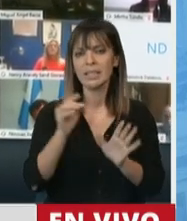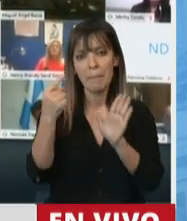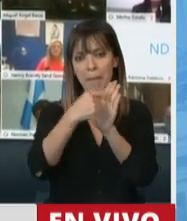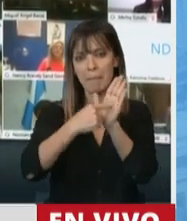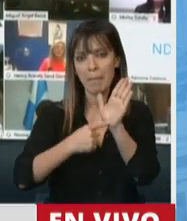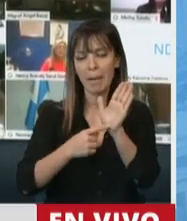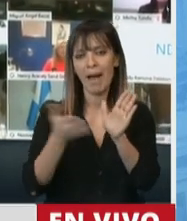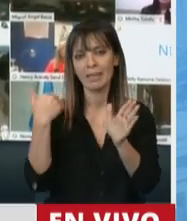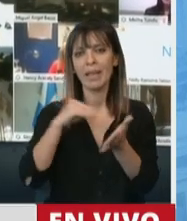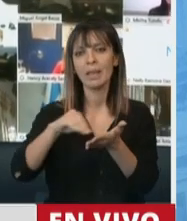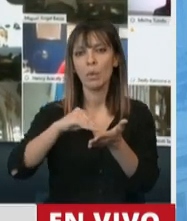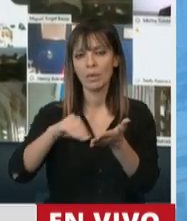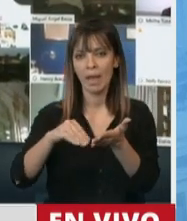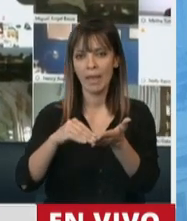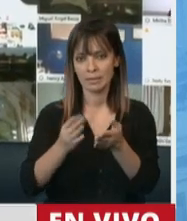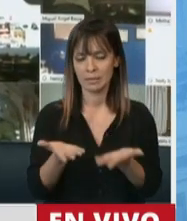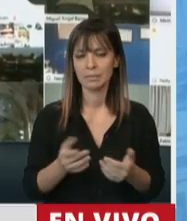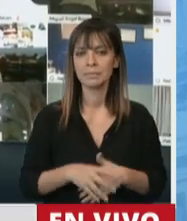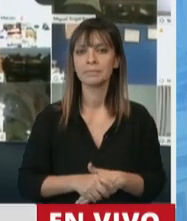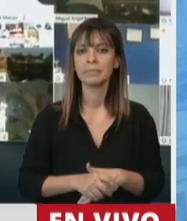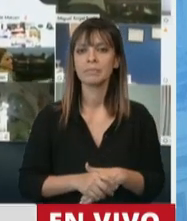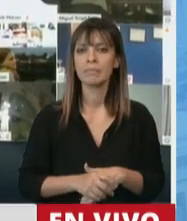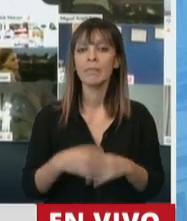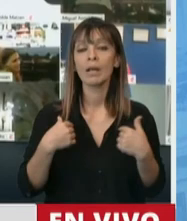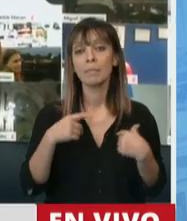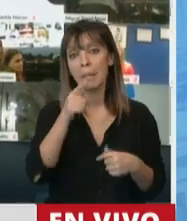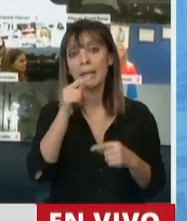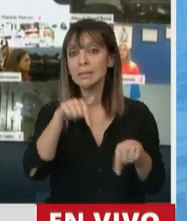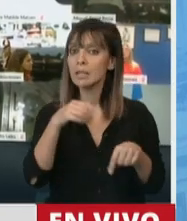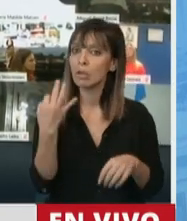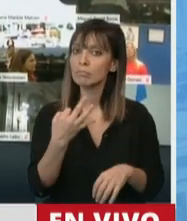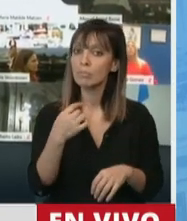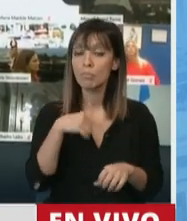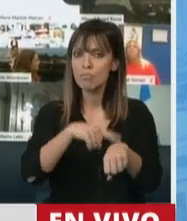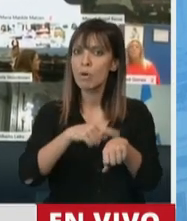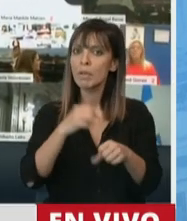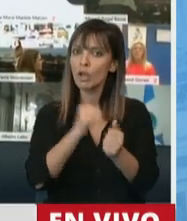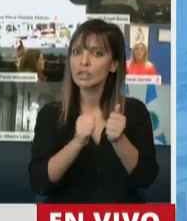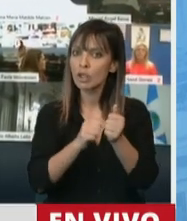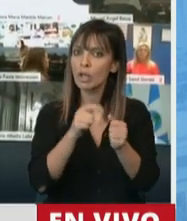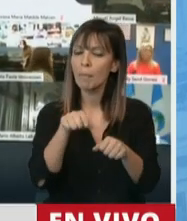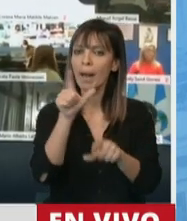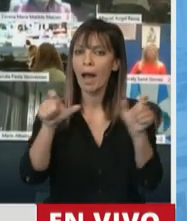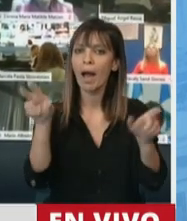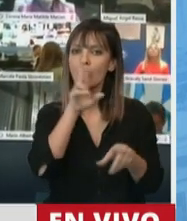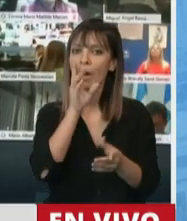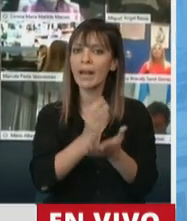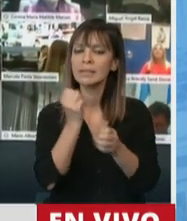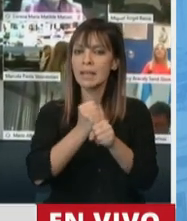claramente las diputadas propinantes. Me parece que es un momento histórico para la lucha de las mujeres